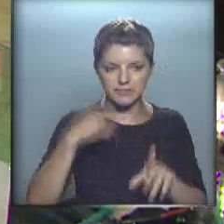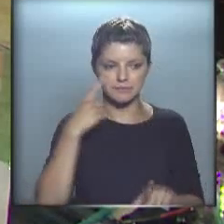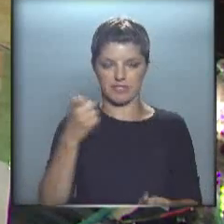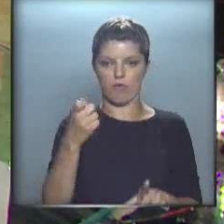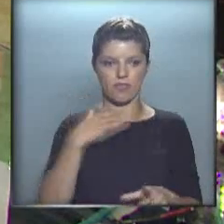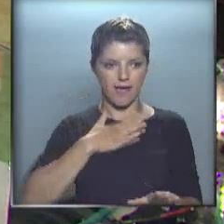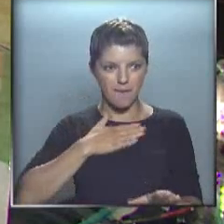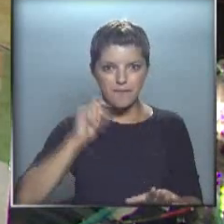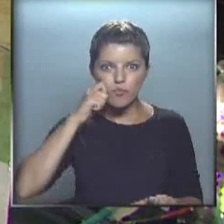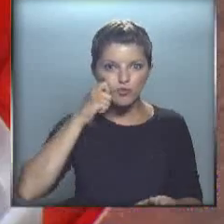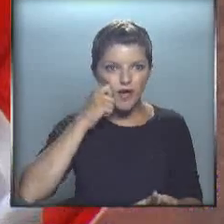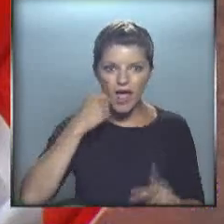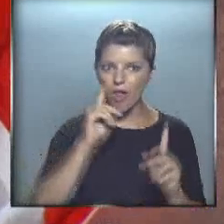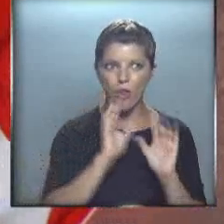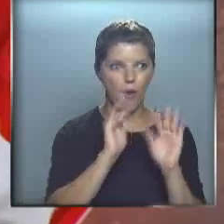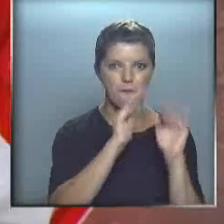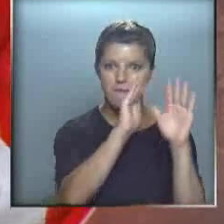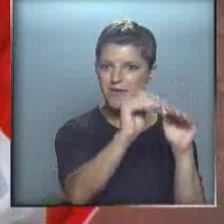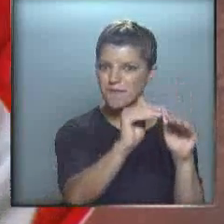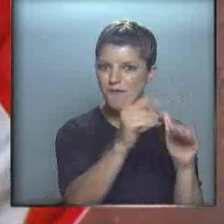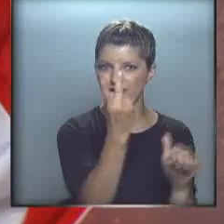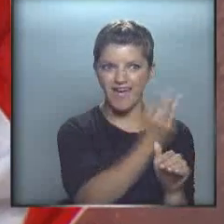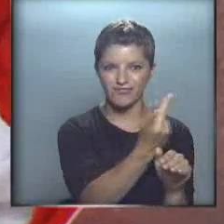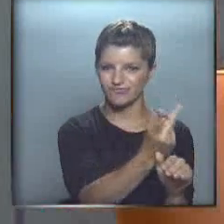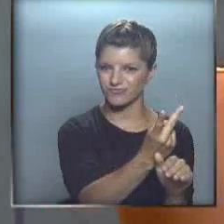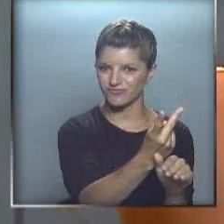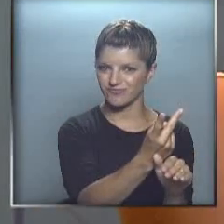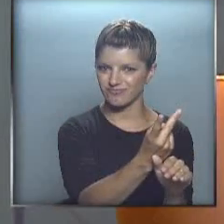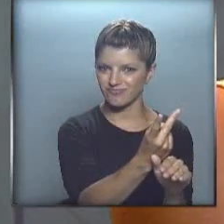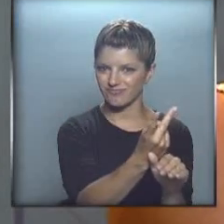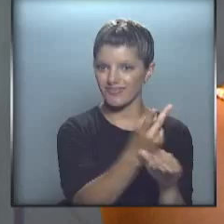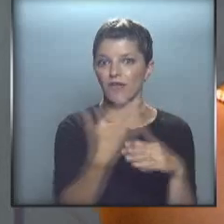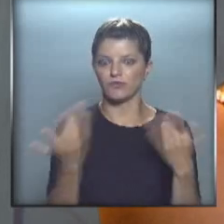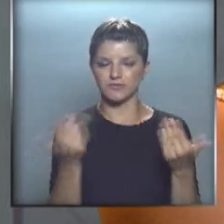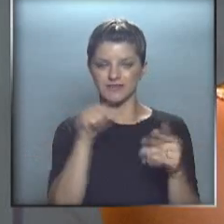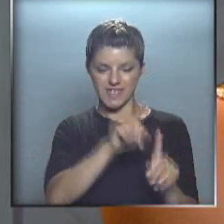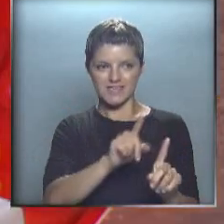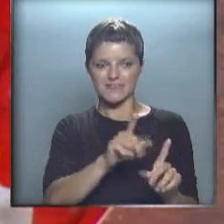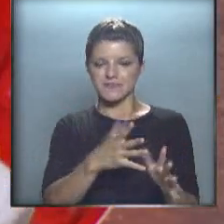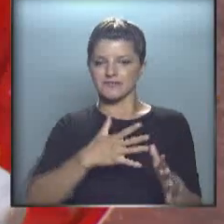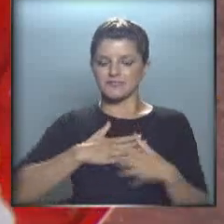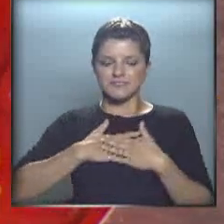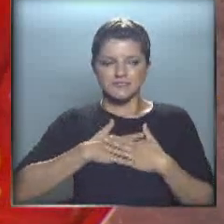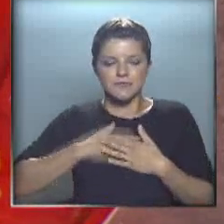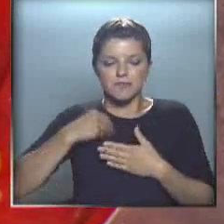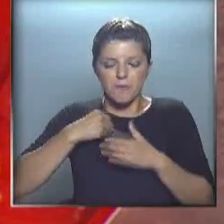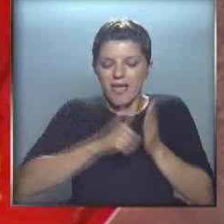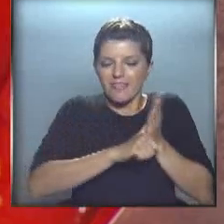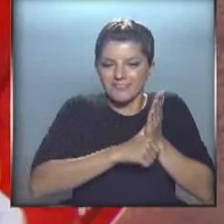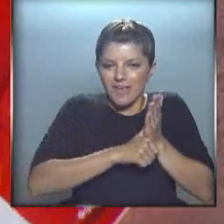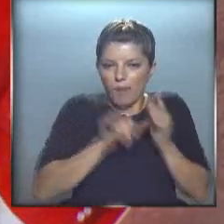que a mí me gustaban, era la que a ellos les gustaba también. Entonces, ahí es como que reconstruí mi